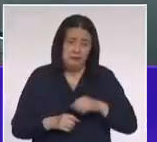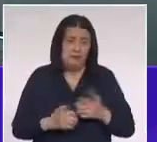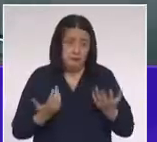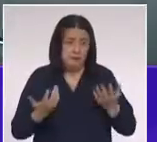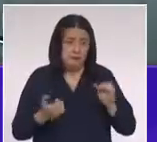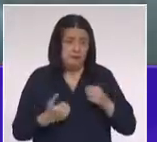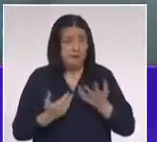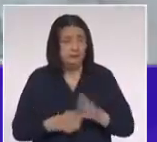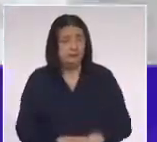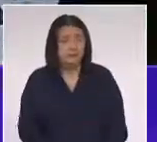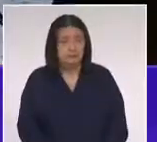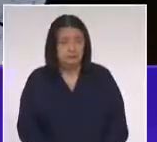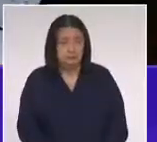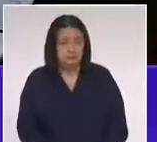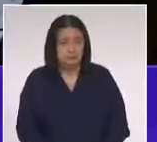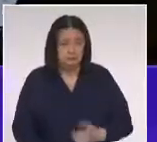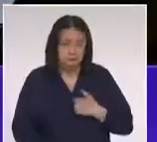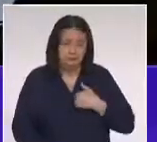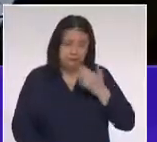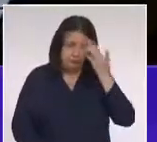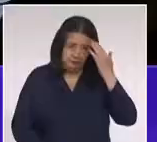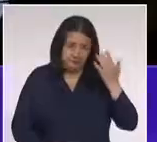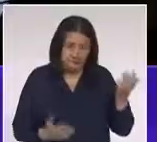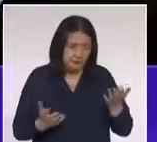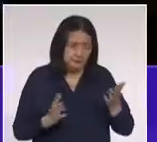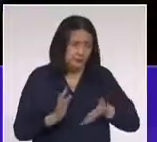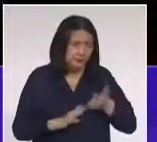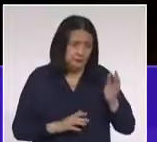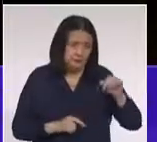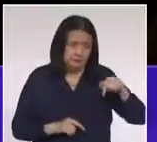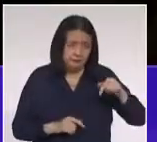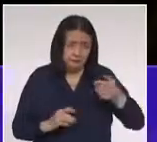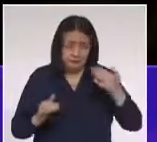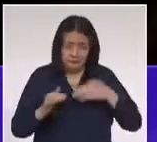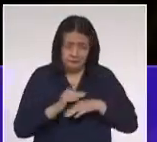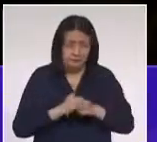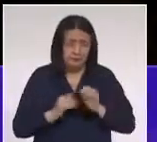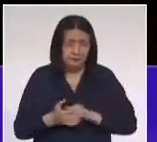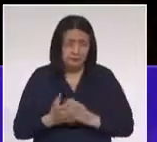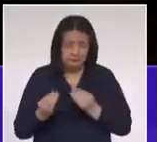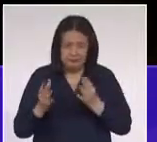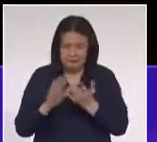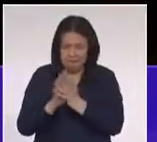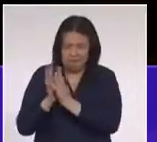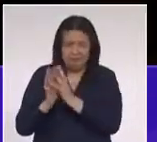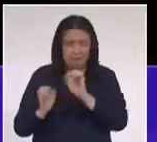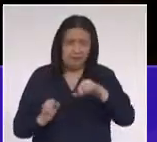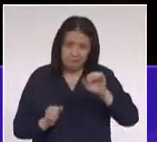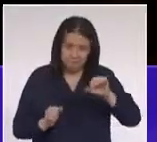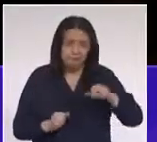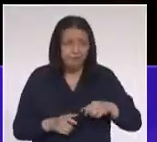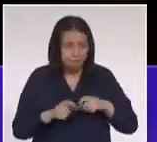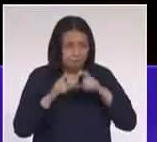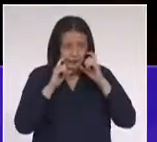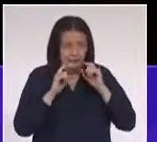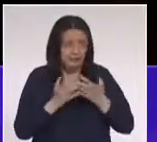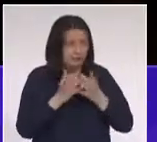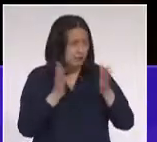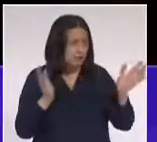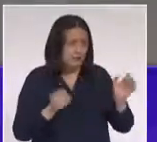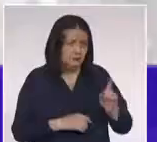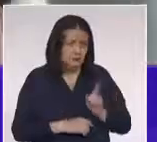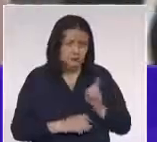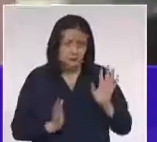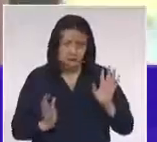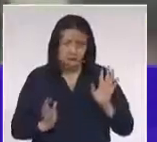espacios cerrados, sí. Porque yo sé que donde voy, aquí, si yo me meto aquí con aglomeraciones, ahí sí. Pero en espacio abierto ya no